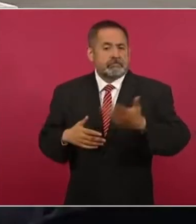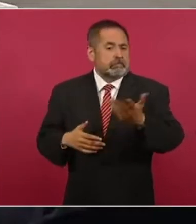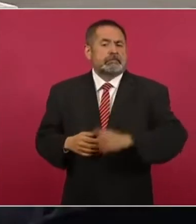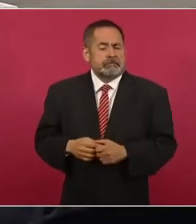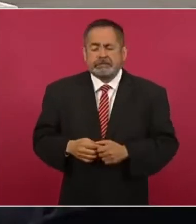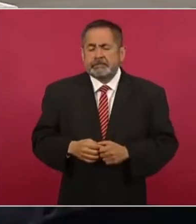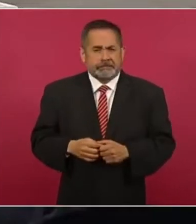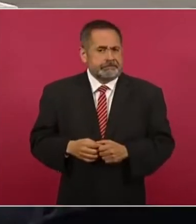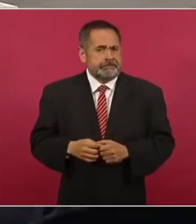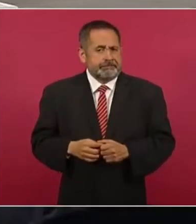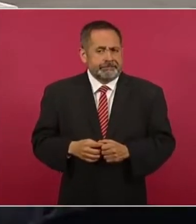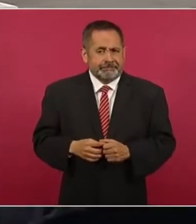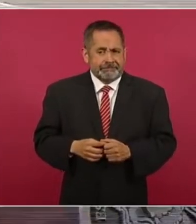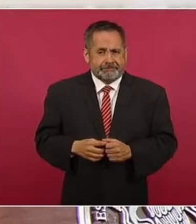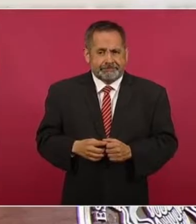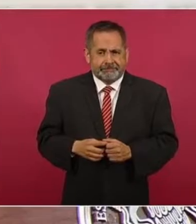Es un